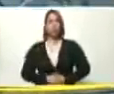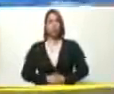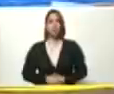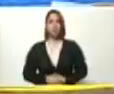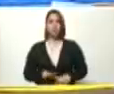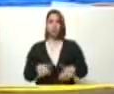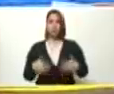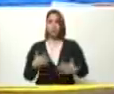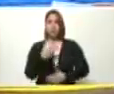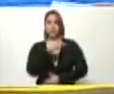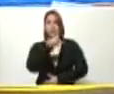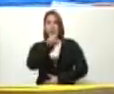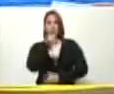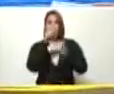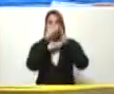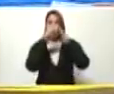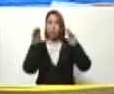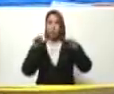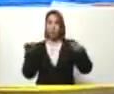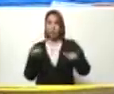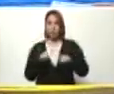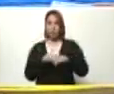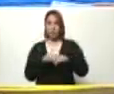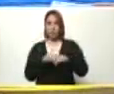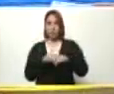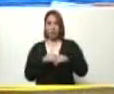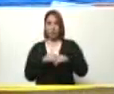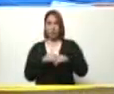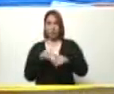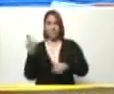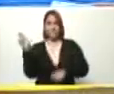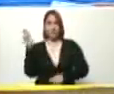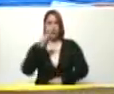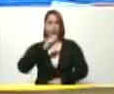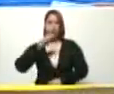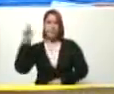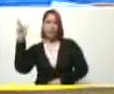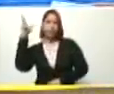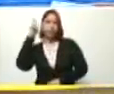cuando el 31 de diciembre suenen las campanas,